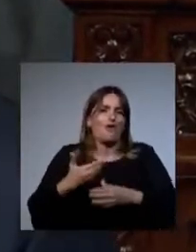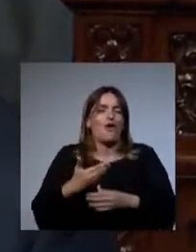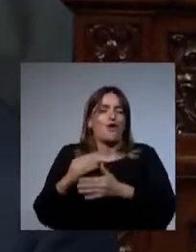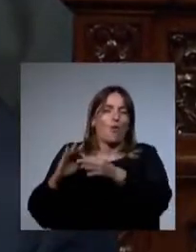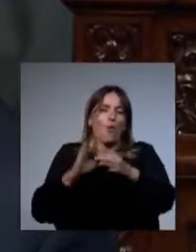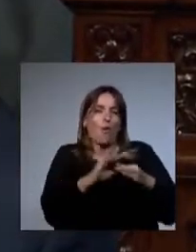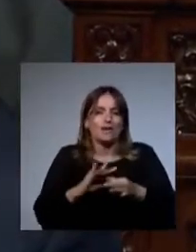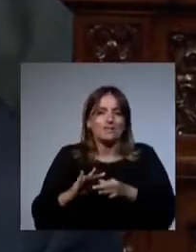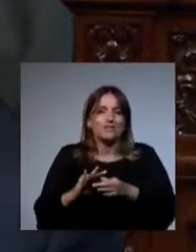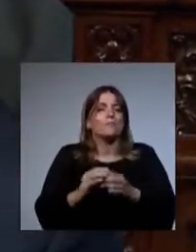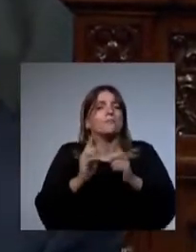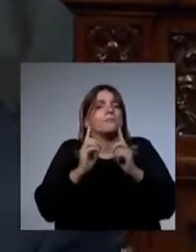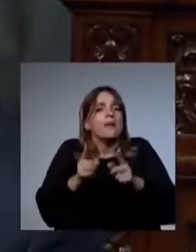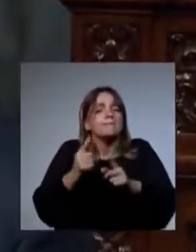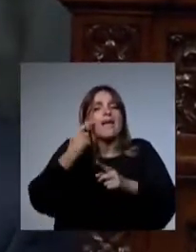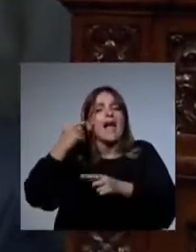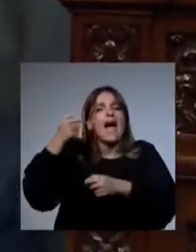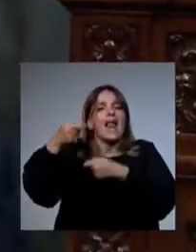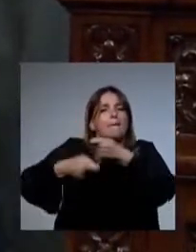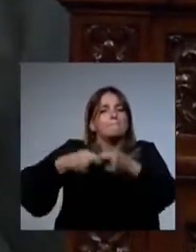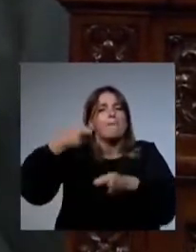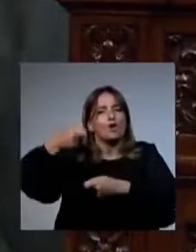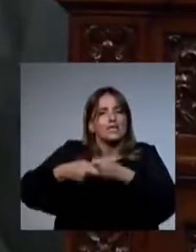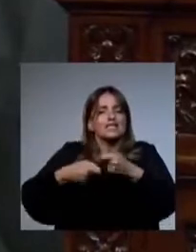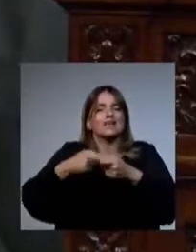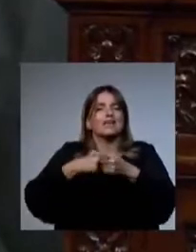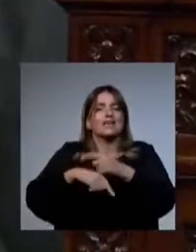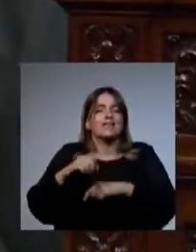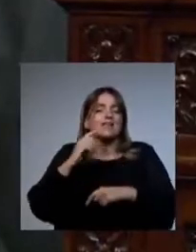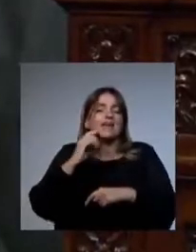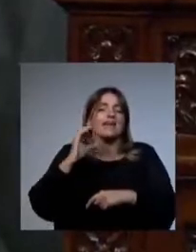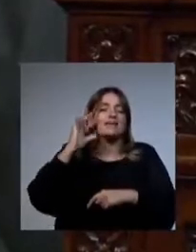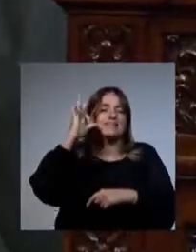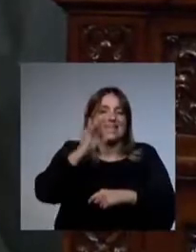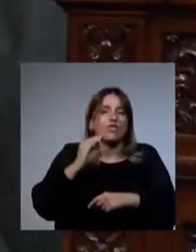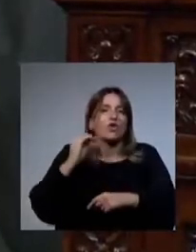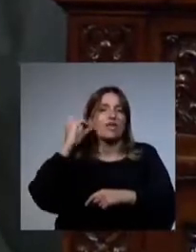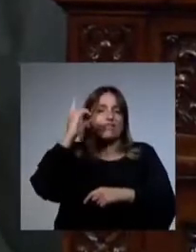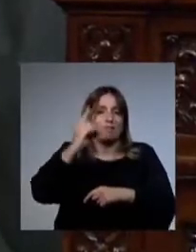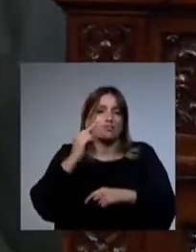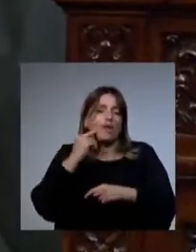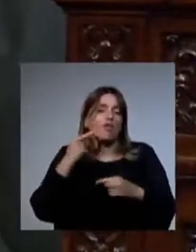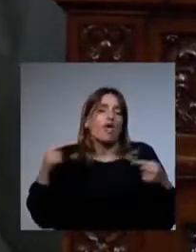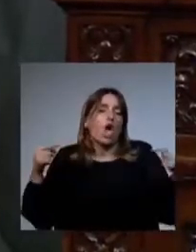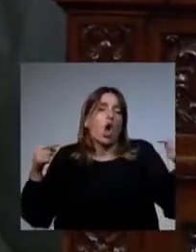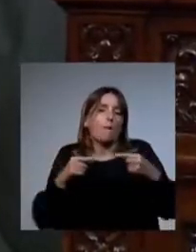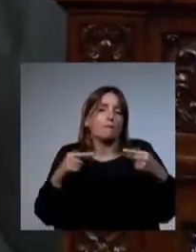al aporte de los legisladores de la oposición en algunos temas,